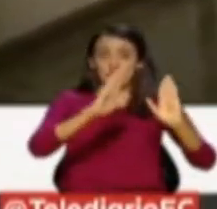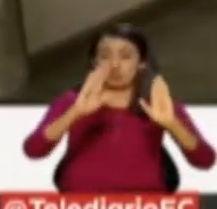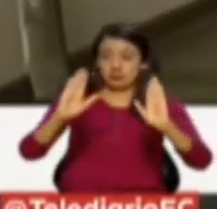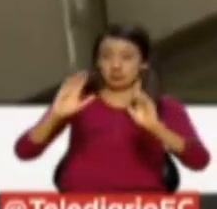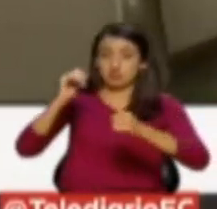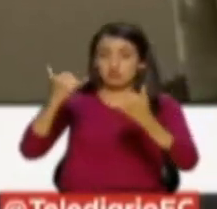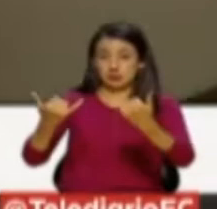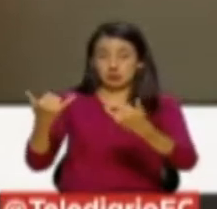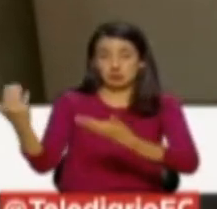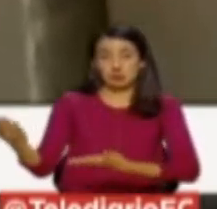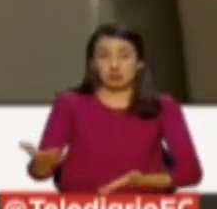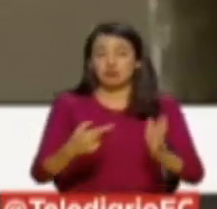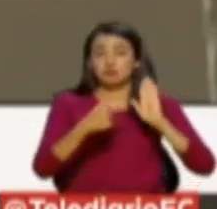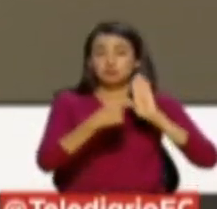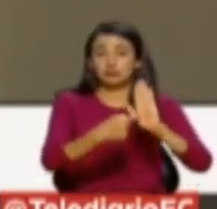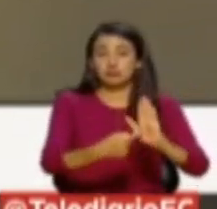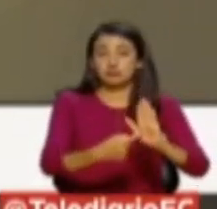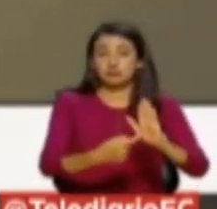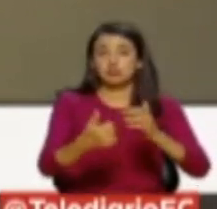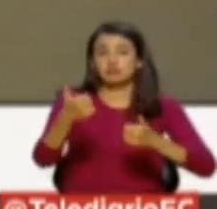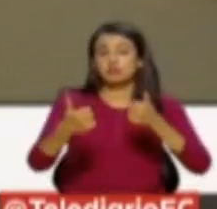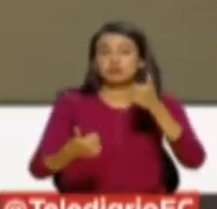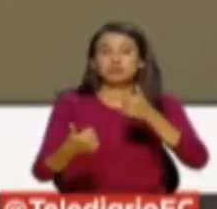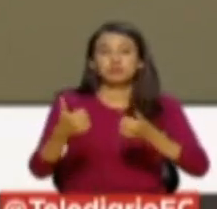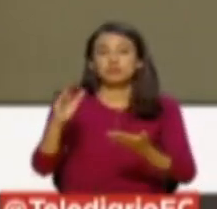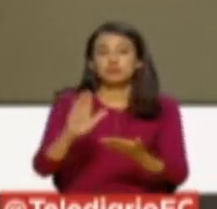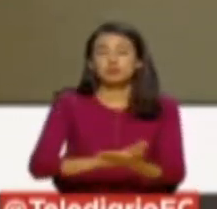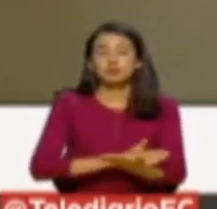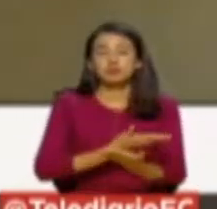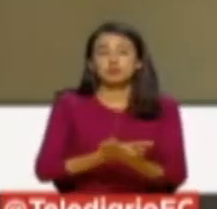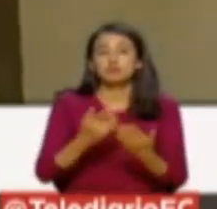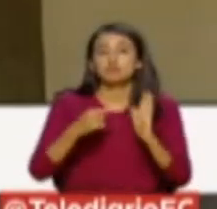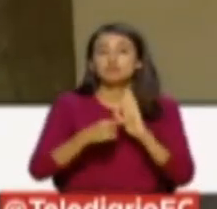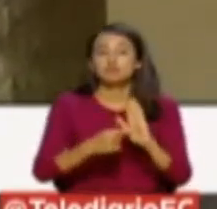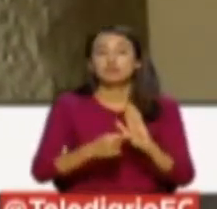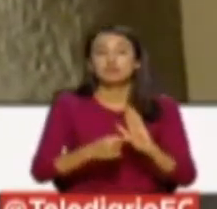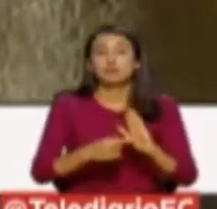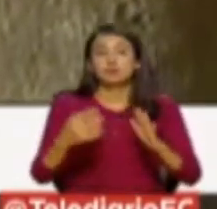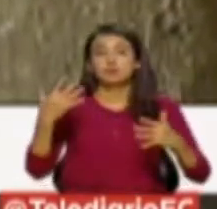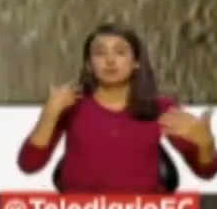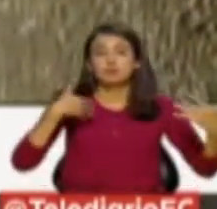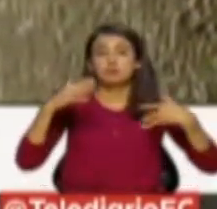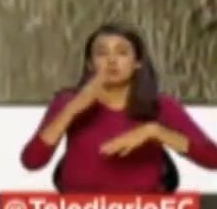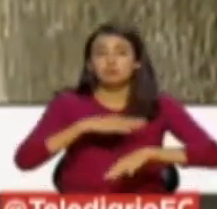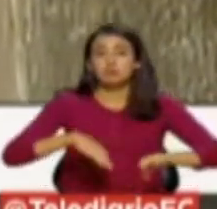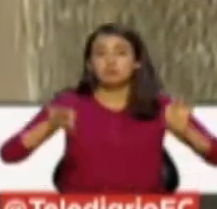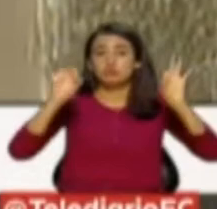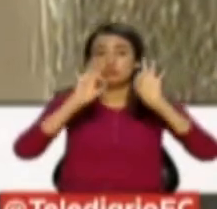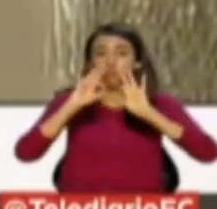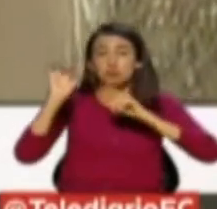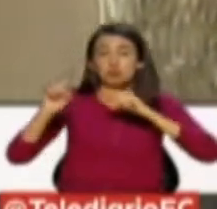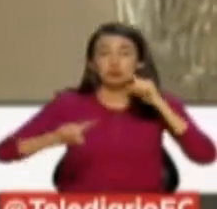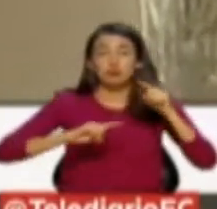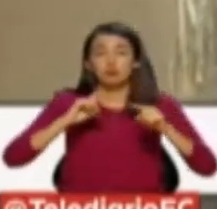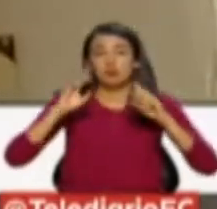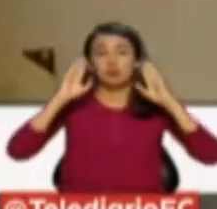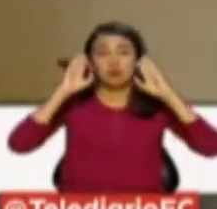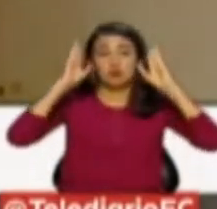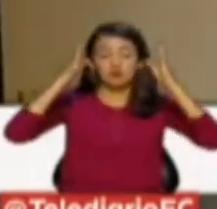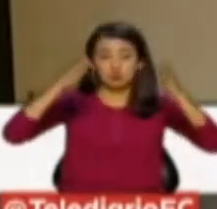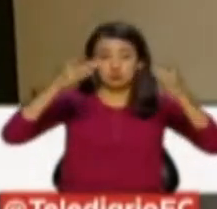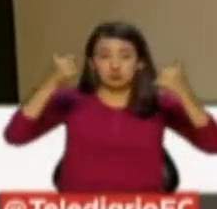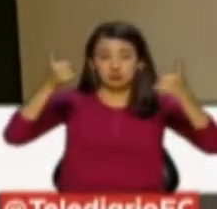la cual me estoy presentando yo como artista quien soy tengo una una etapa de la córnea están viendo y